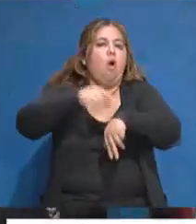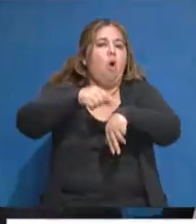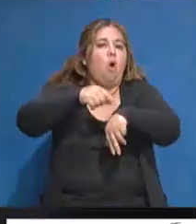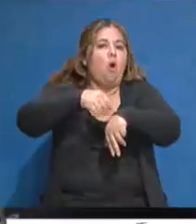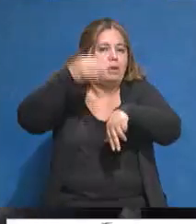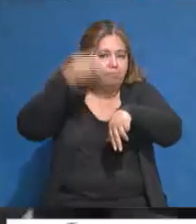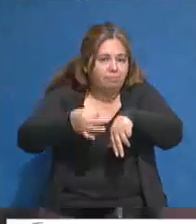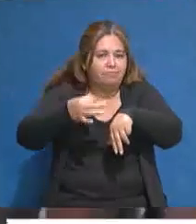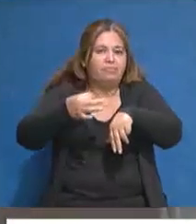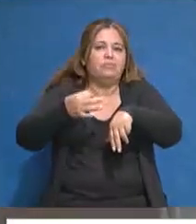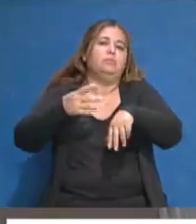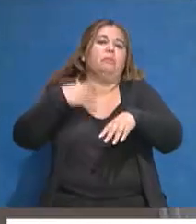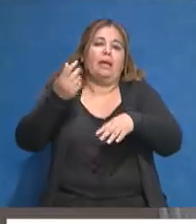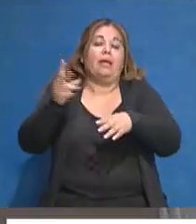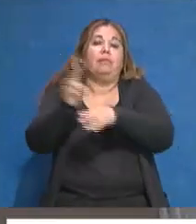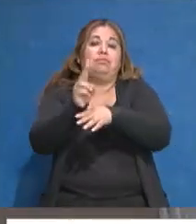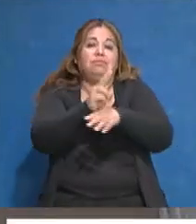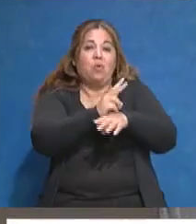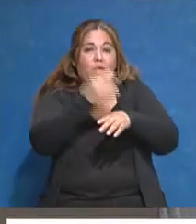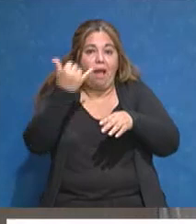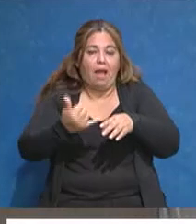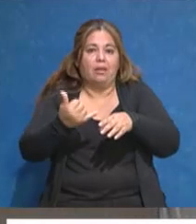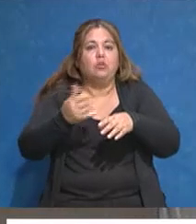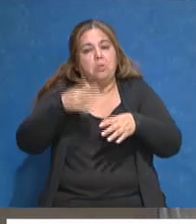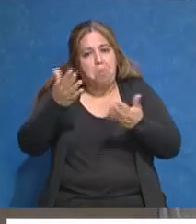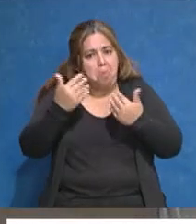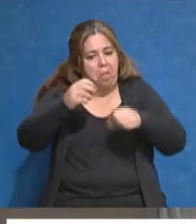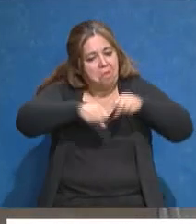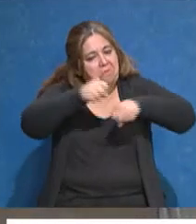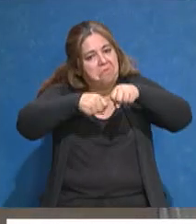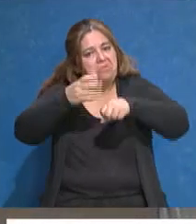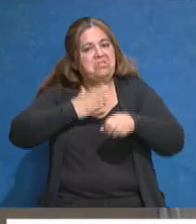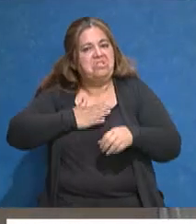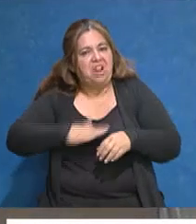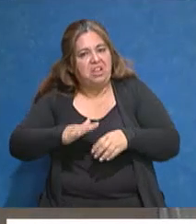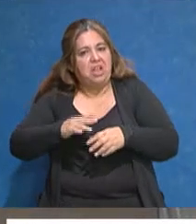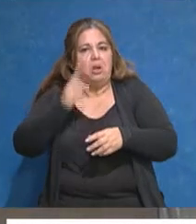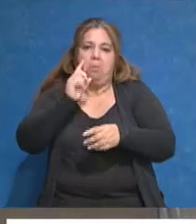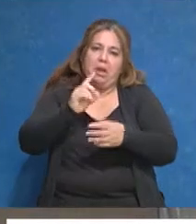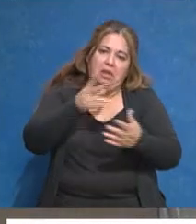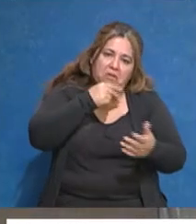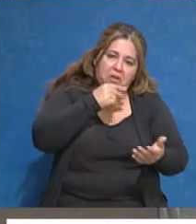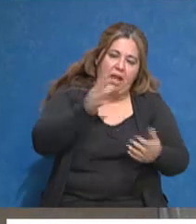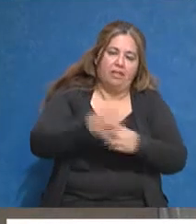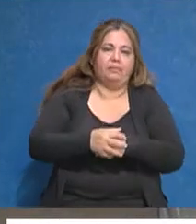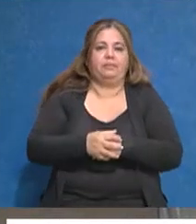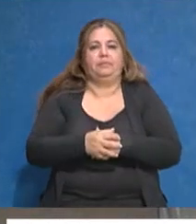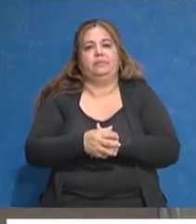que sea un circuito seguro y que ellos puedan desarrollar esta actividad del ciclismo que se hace en la zona este.